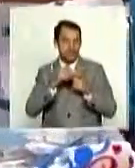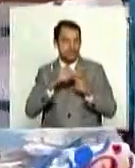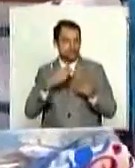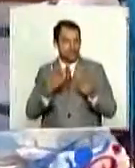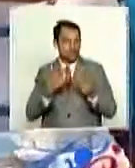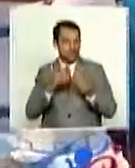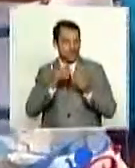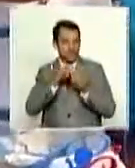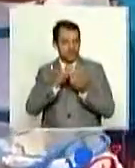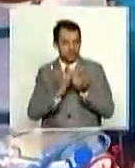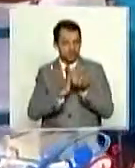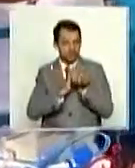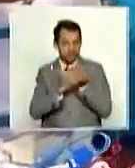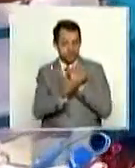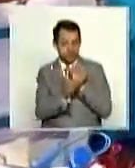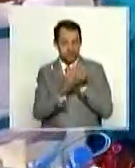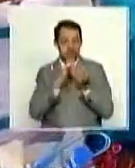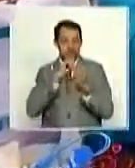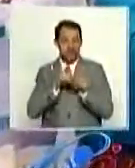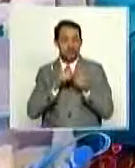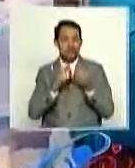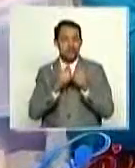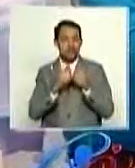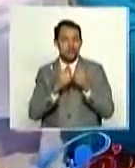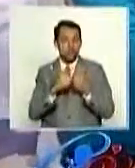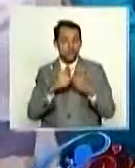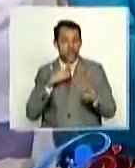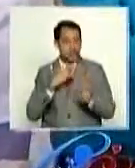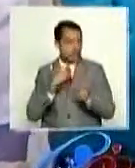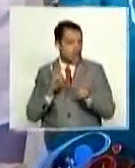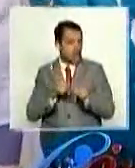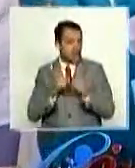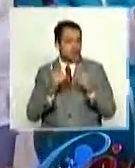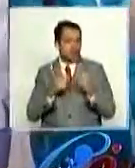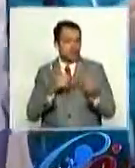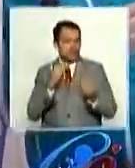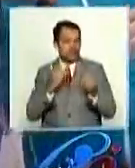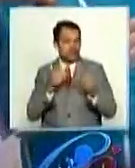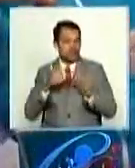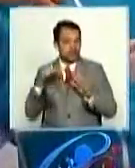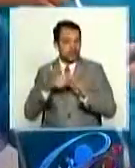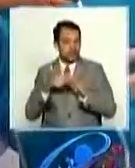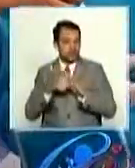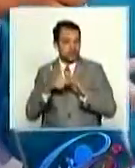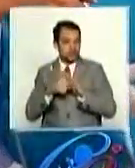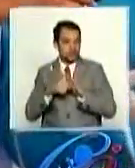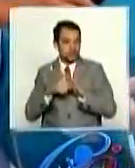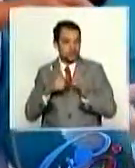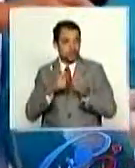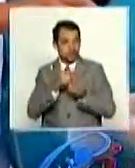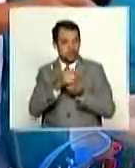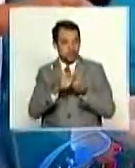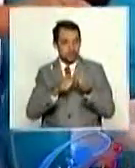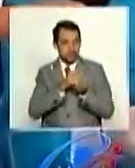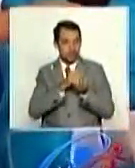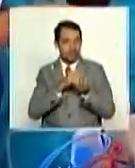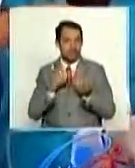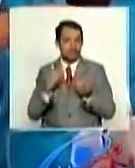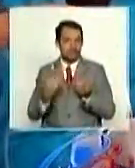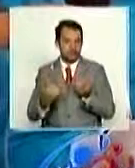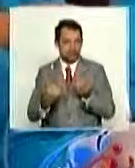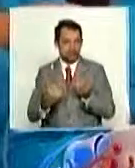está fracturada, ¿sí? Y en la parte interna, en la parte de retención, encontramos